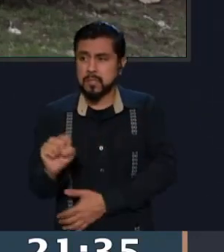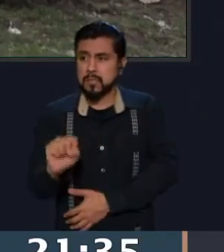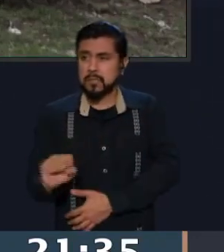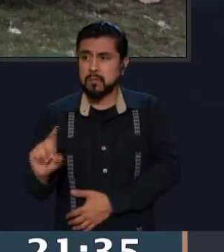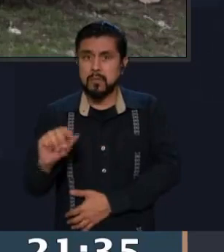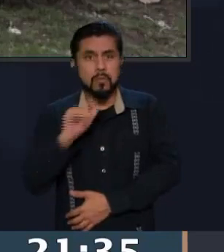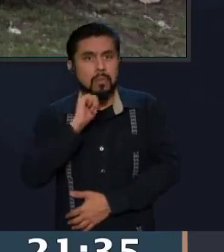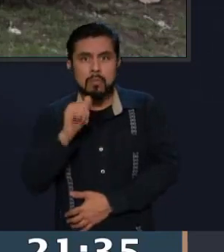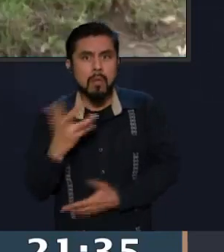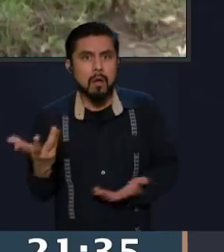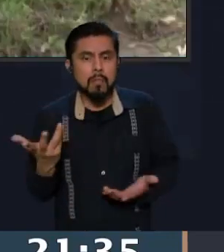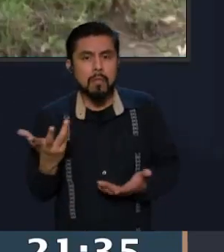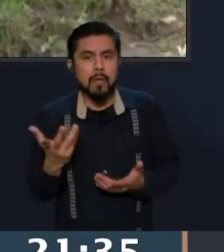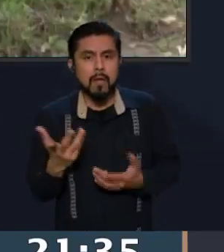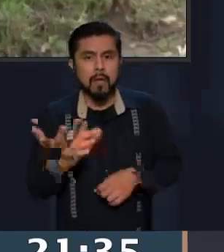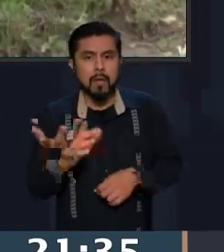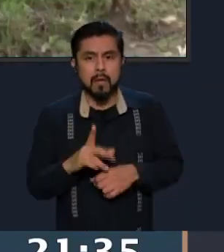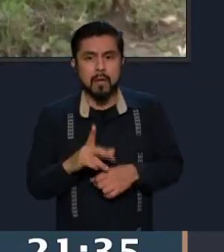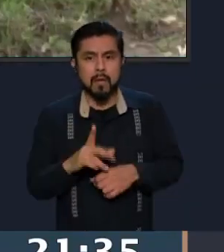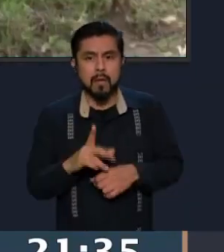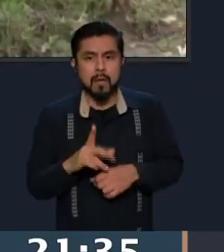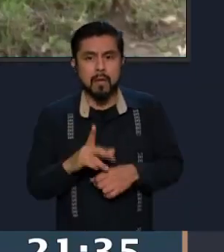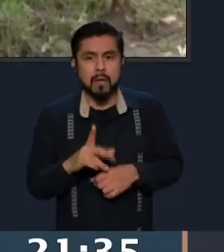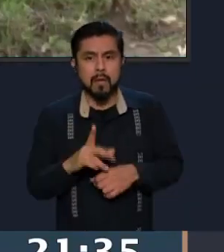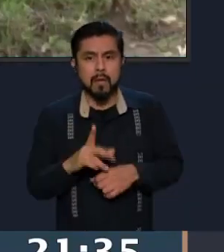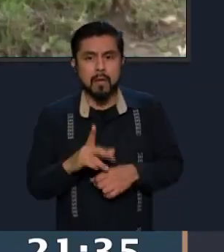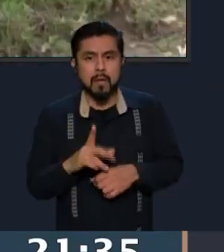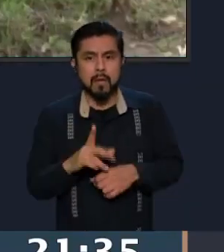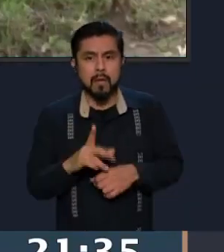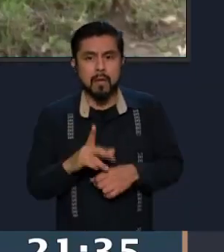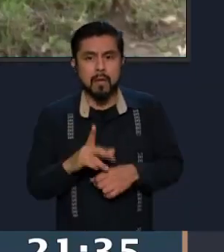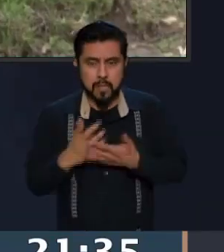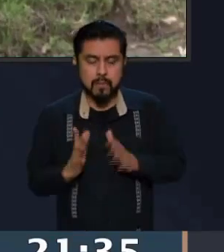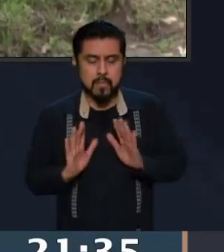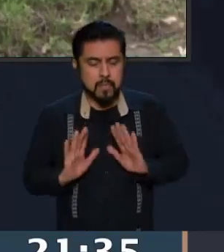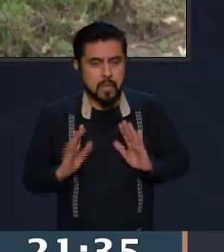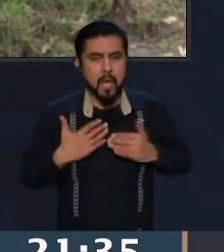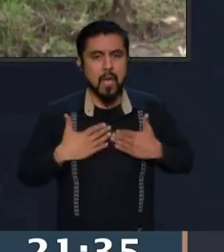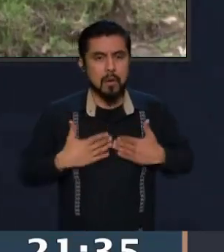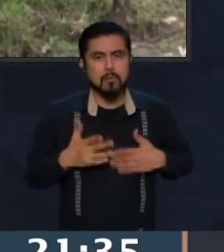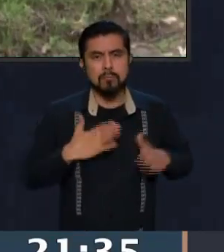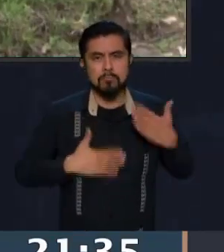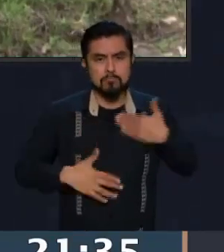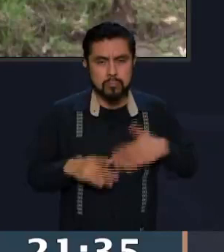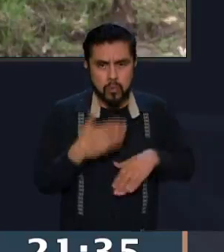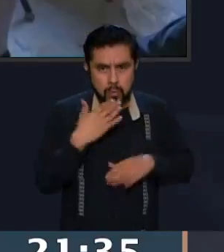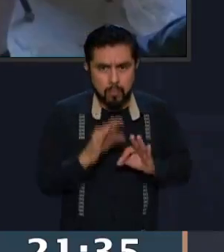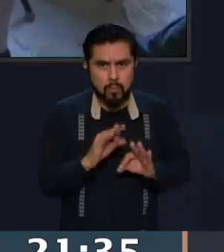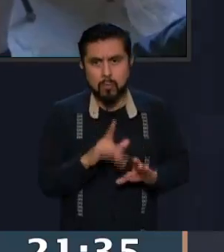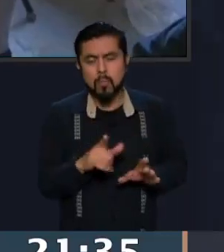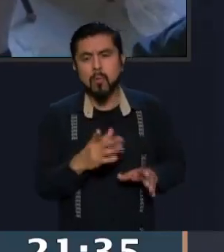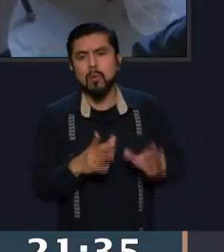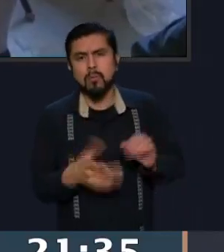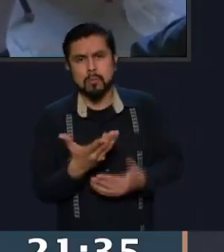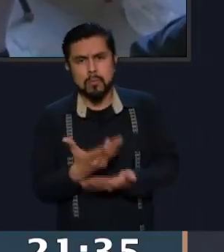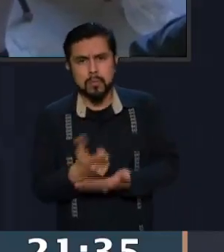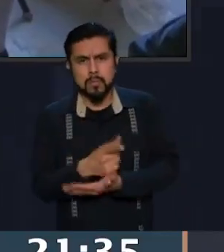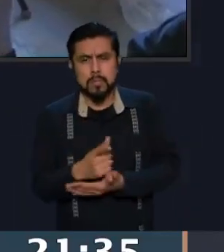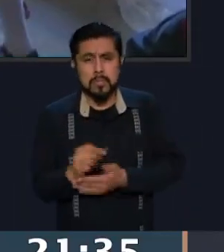sábado y domingo, como días de descanso para recuperarse en términos de un beneficio que viene desde el siglo XIX. Y por